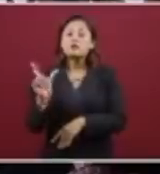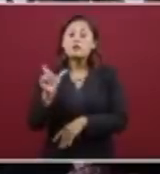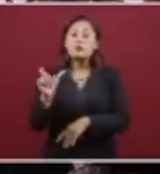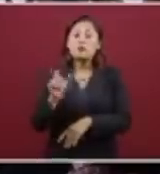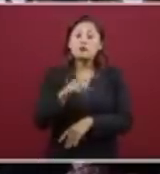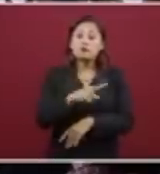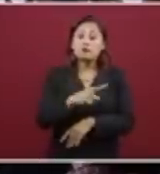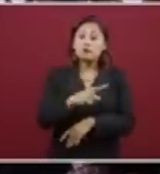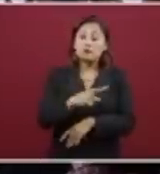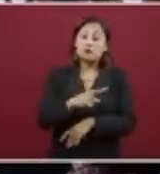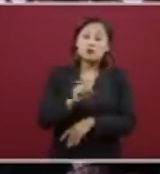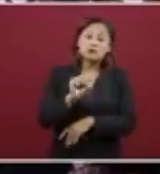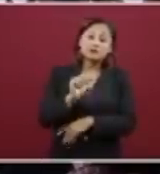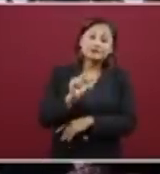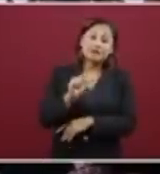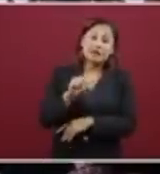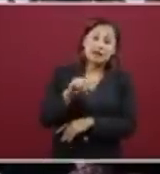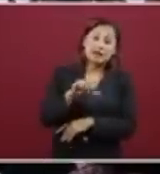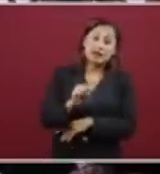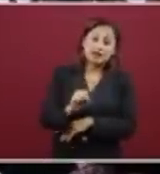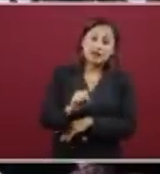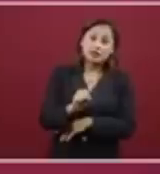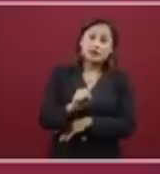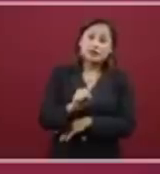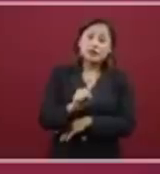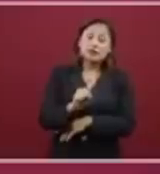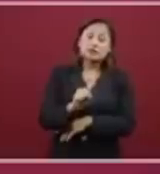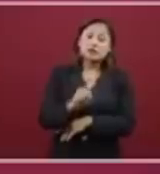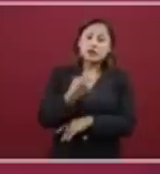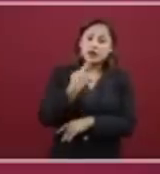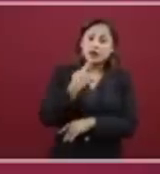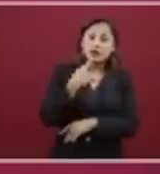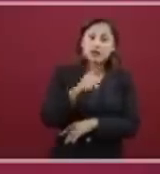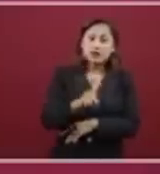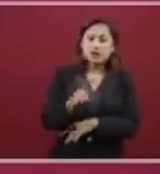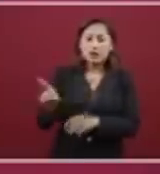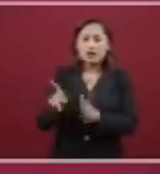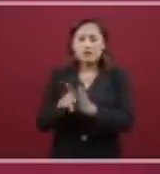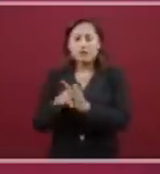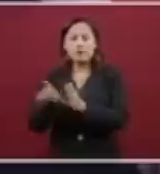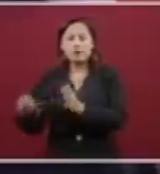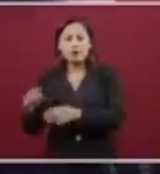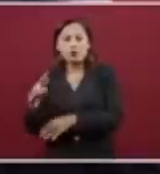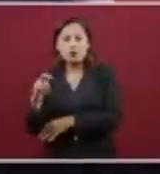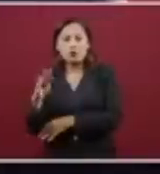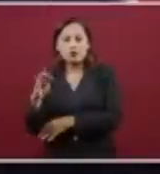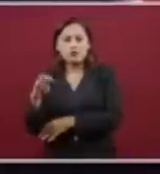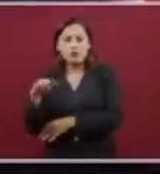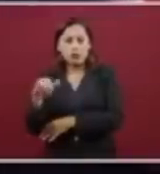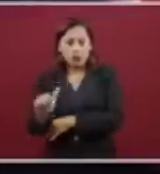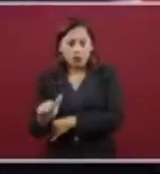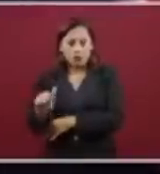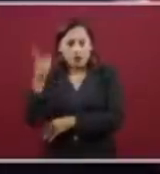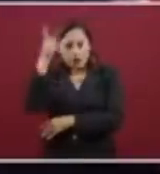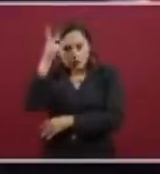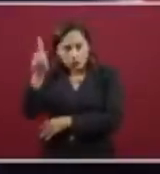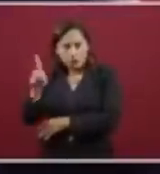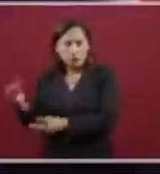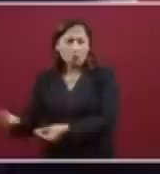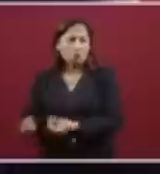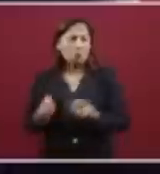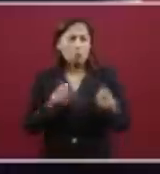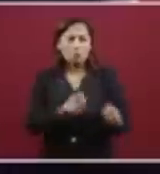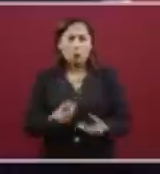agua de una marca que no voy a repetir aquí porque este no le voy a hacer esta publicidad